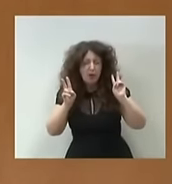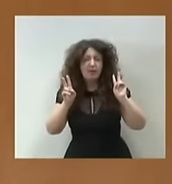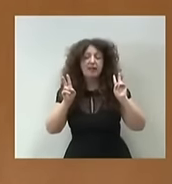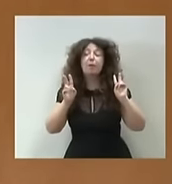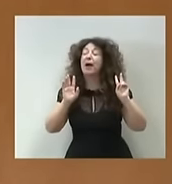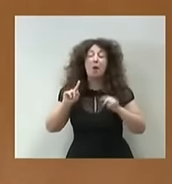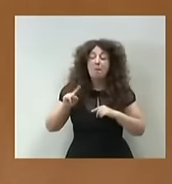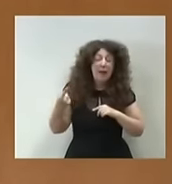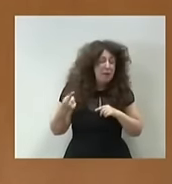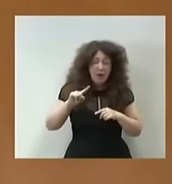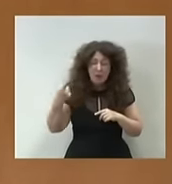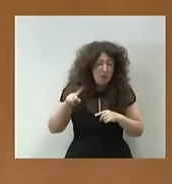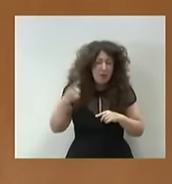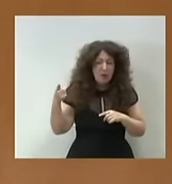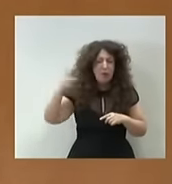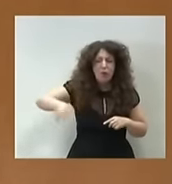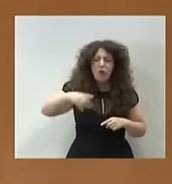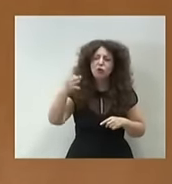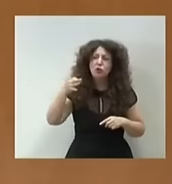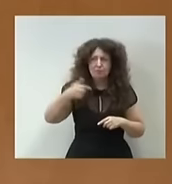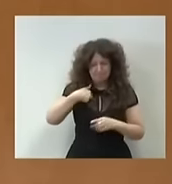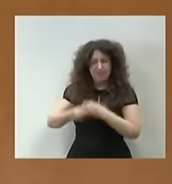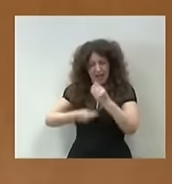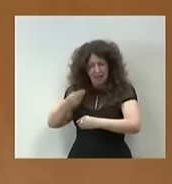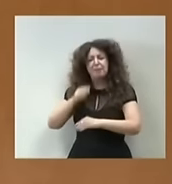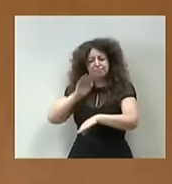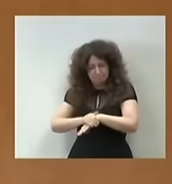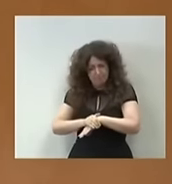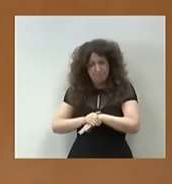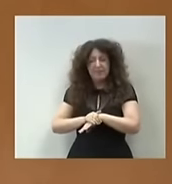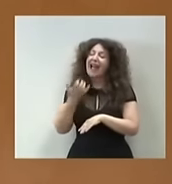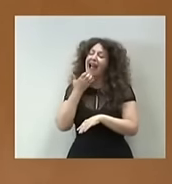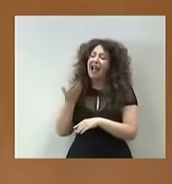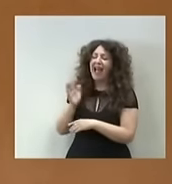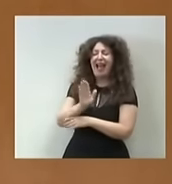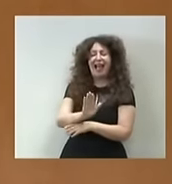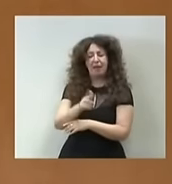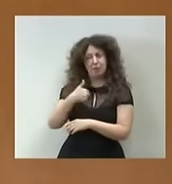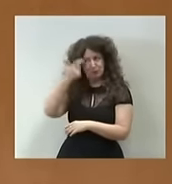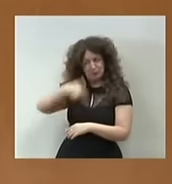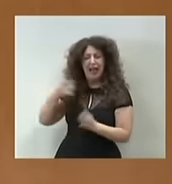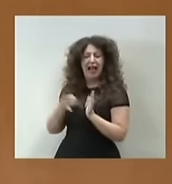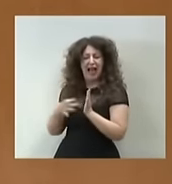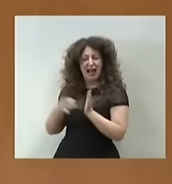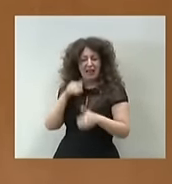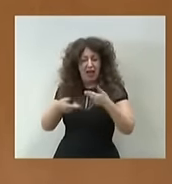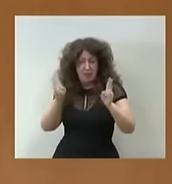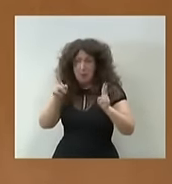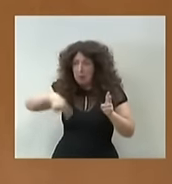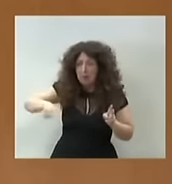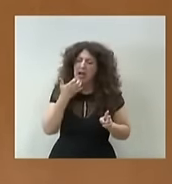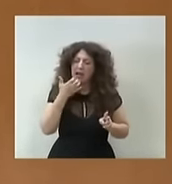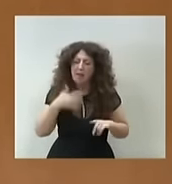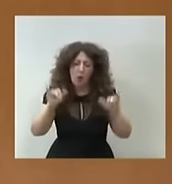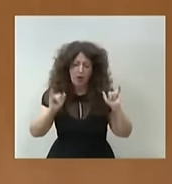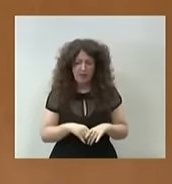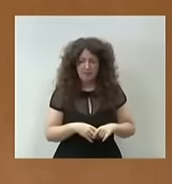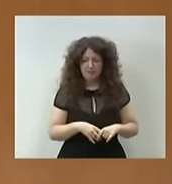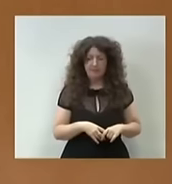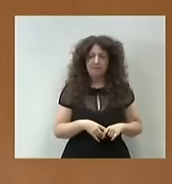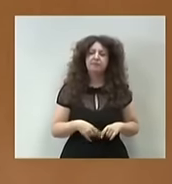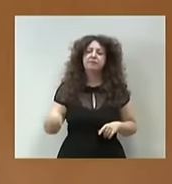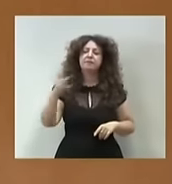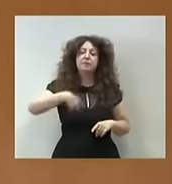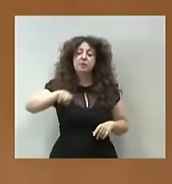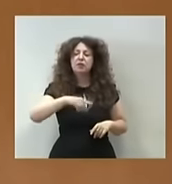en primer lugar, deben aplicársela a ustedes mismos. Y ustedes, ejemplos de calidad democrática, ninguno a los españoles. Miren, ustedes no quieren